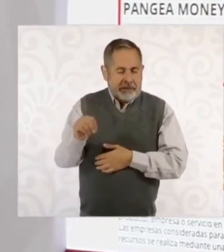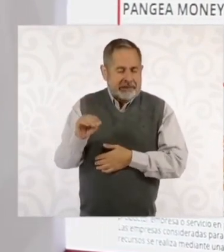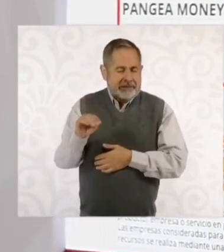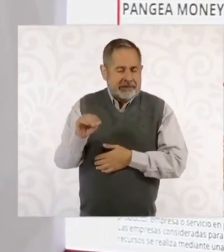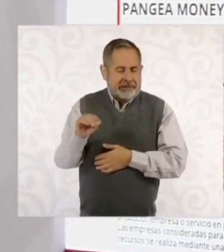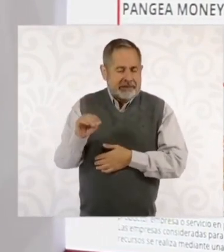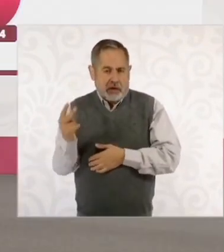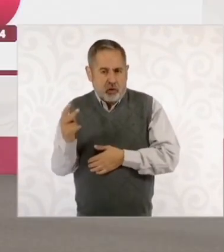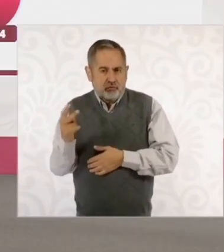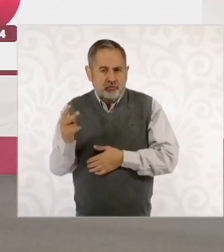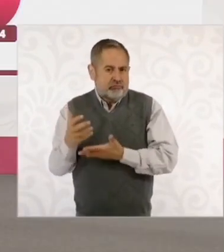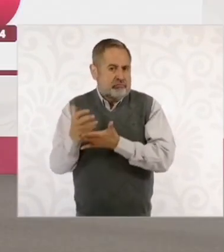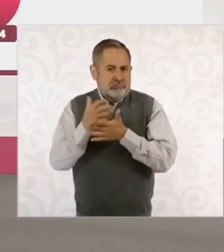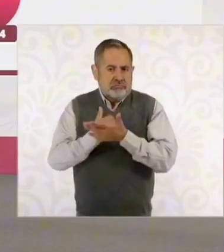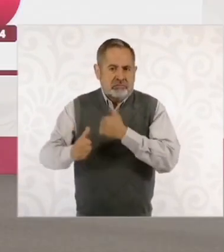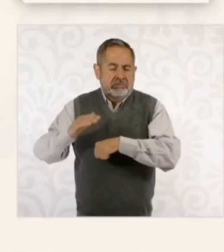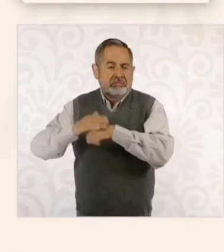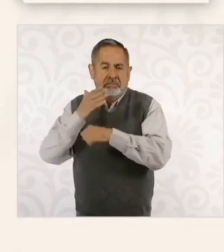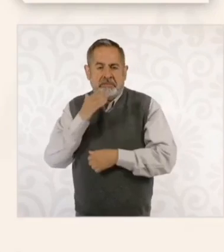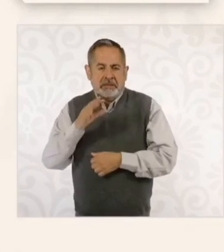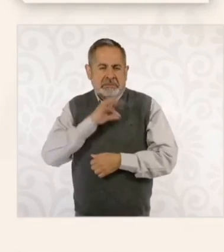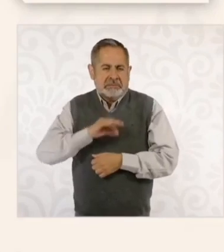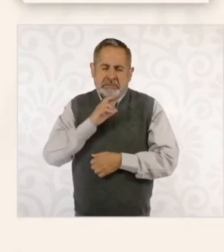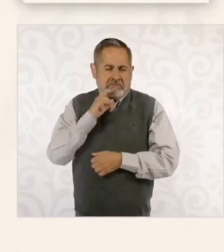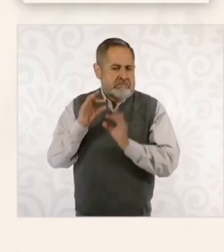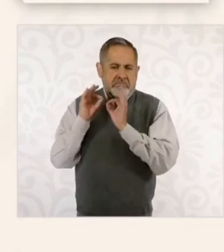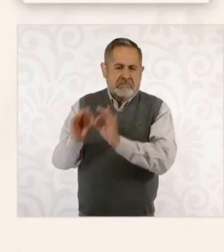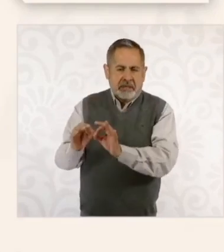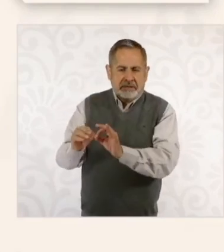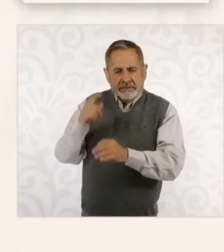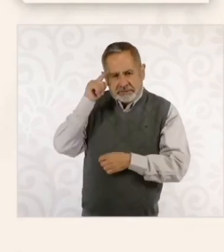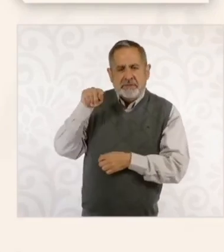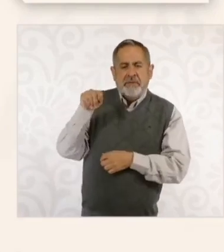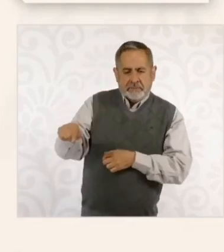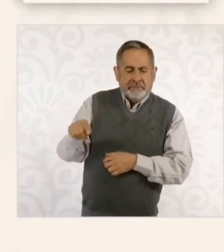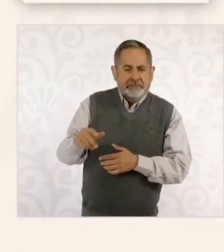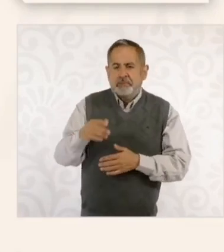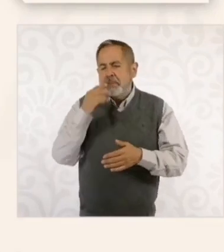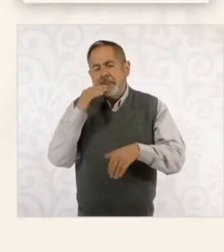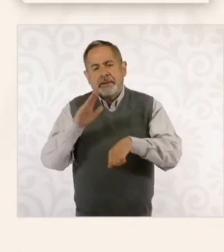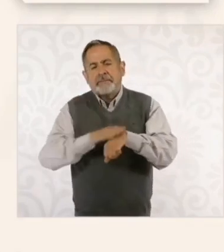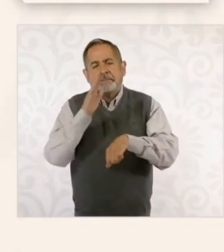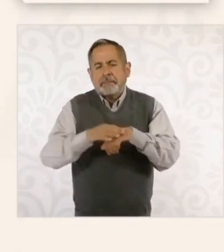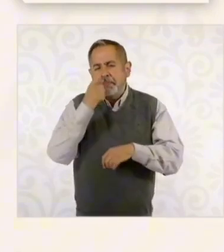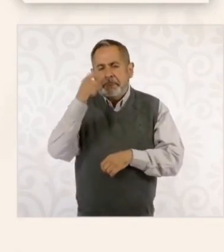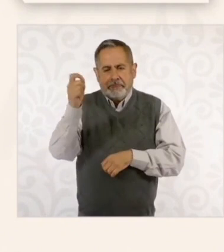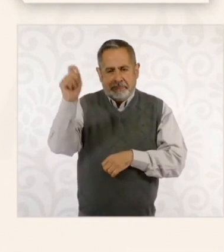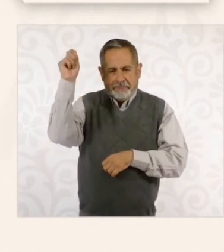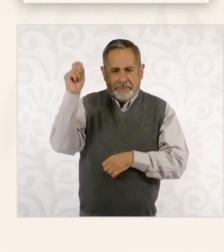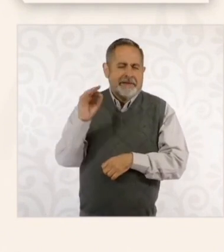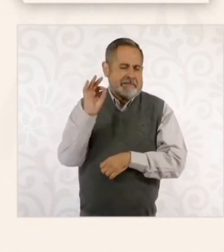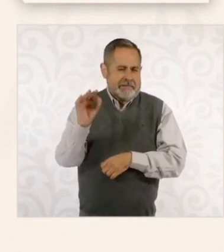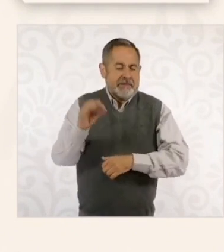7,499,52 al tener un mucho mejor promedio de comisión y un mejor promedio de tipo de cambio. Le vamos a poner una palomita. Y la que